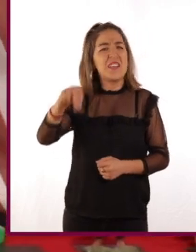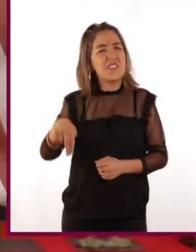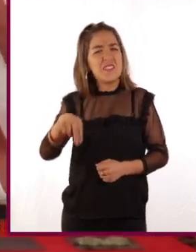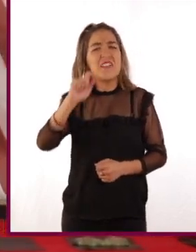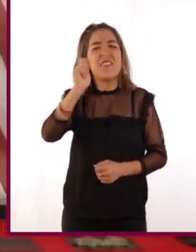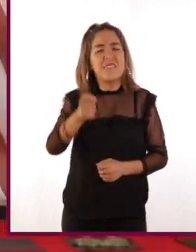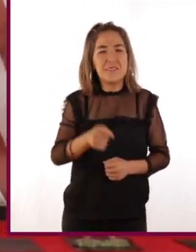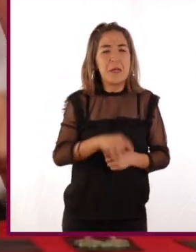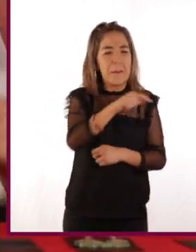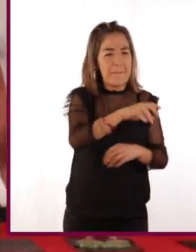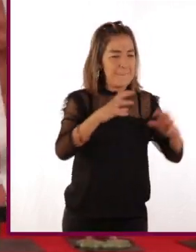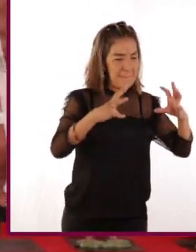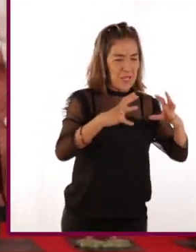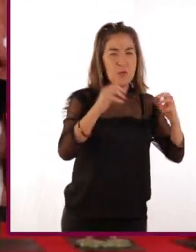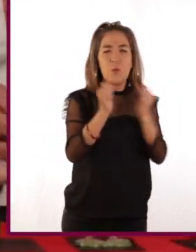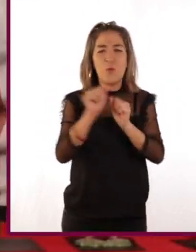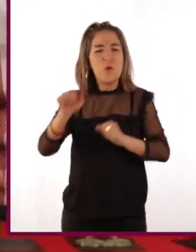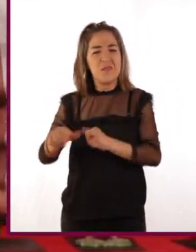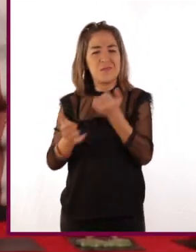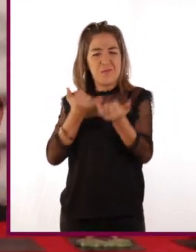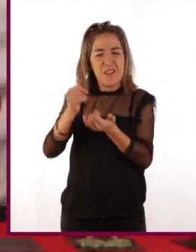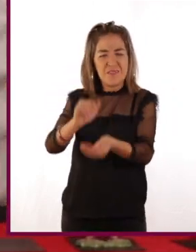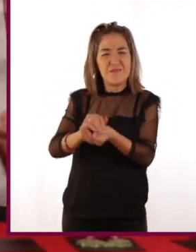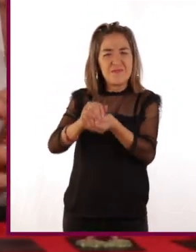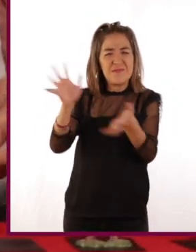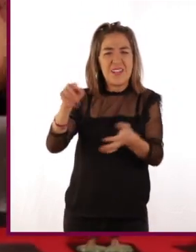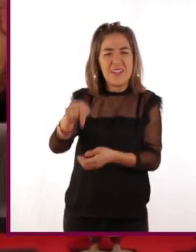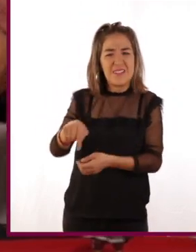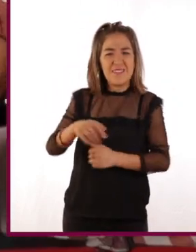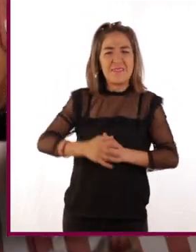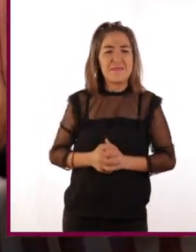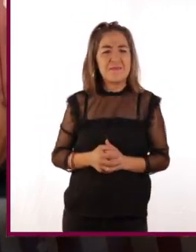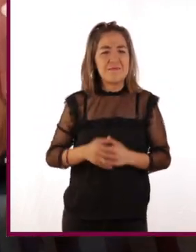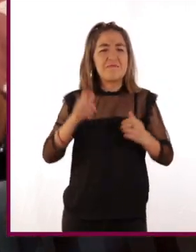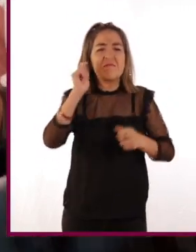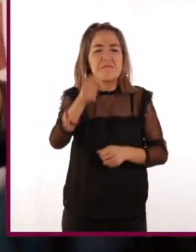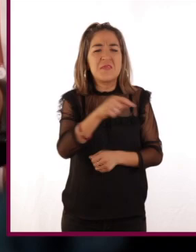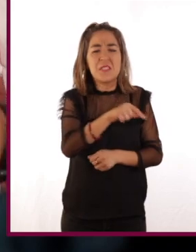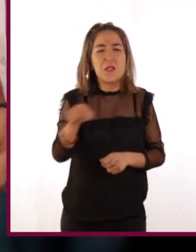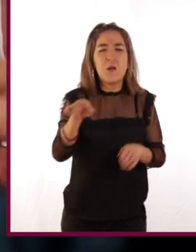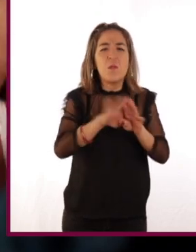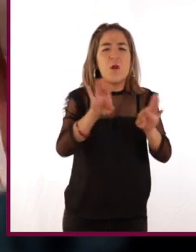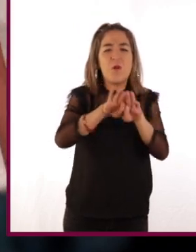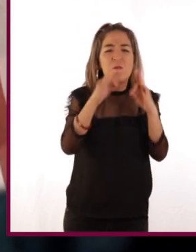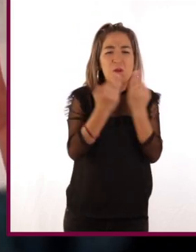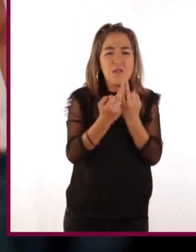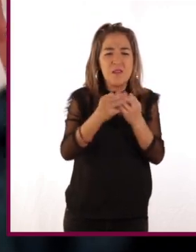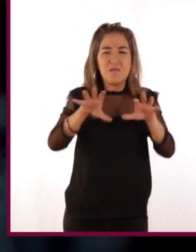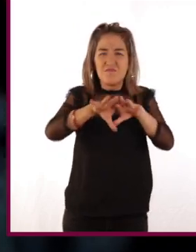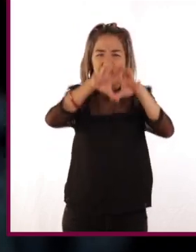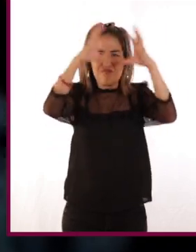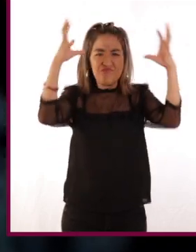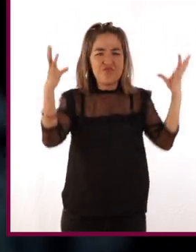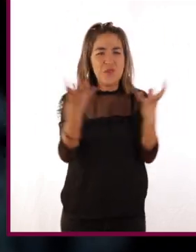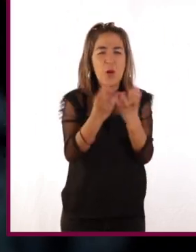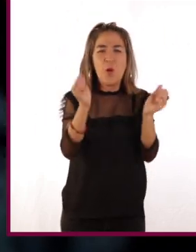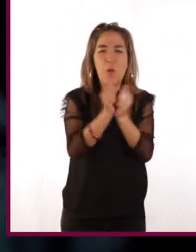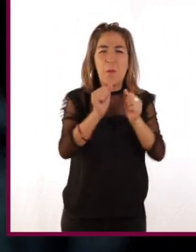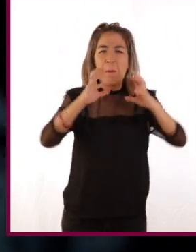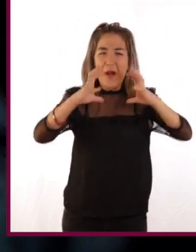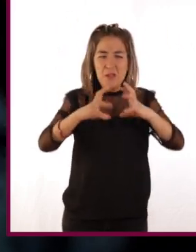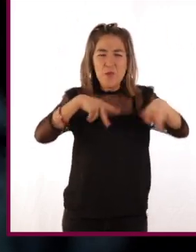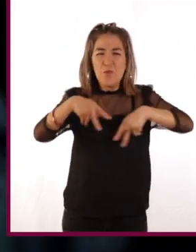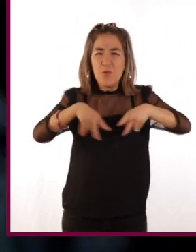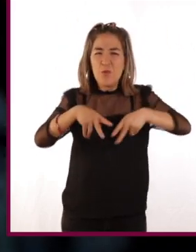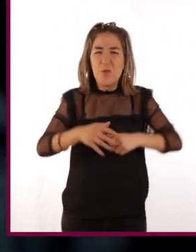fullereno? ¿En qué se parece el balón de Ditmara a los extraños dados de Ernesto? ¿Qué tiene que ver una estructura geodésica con